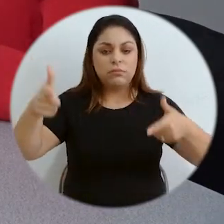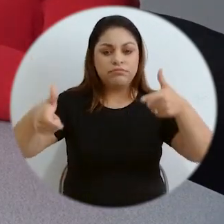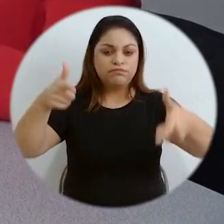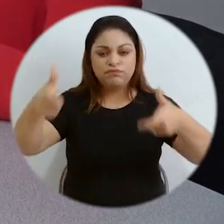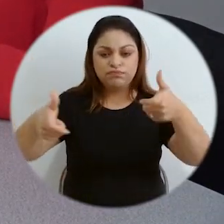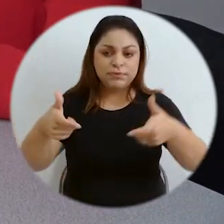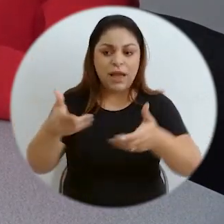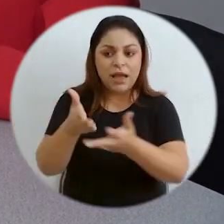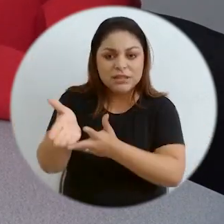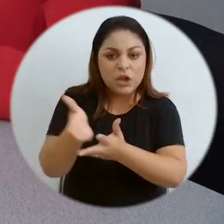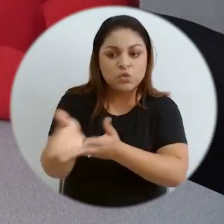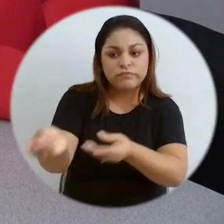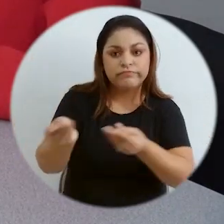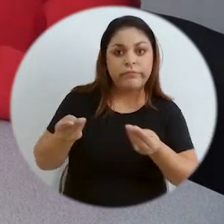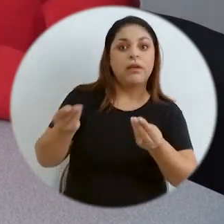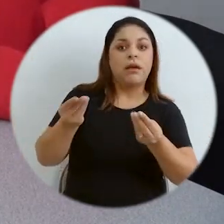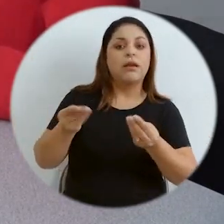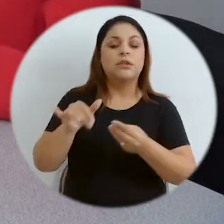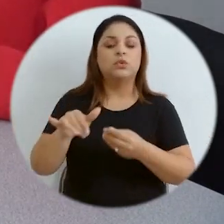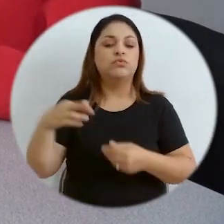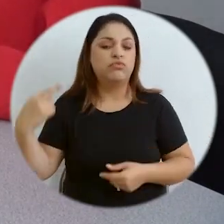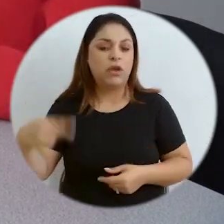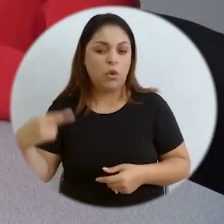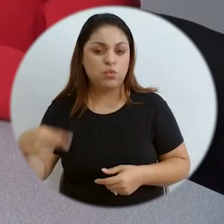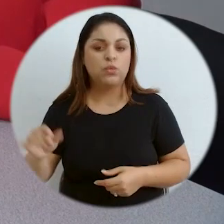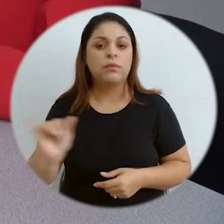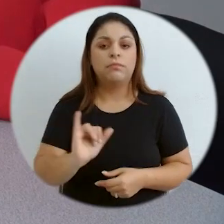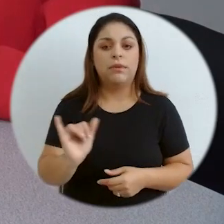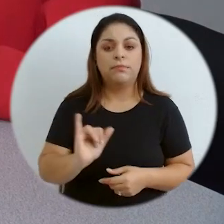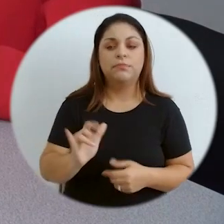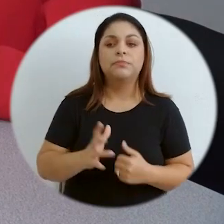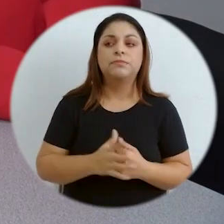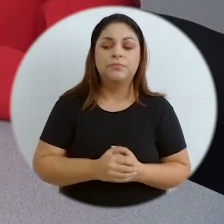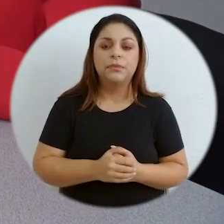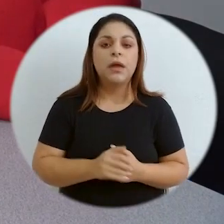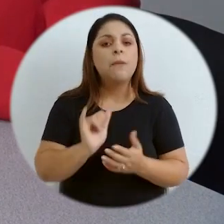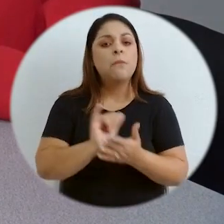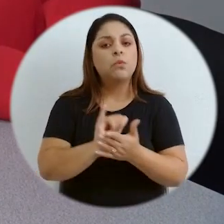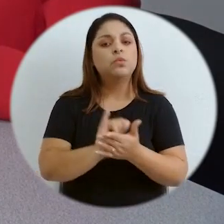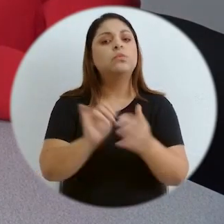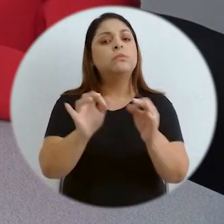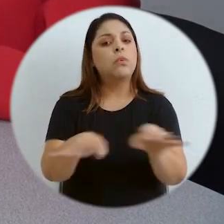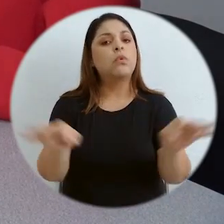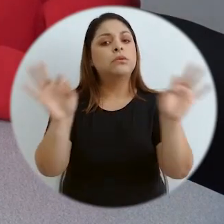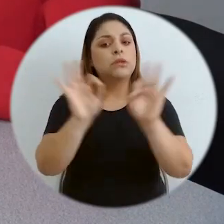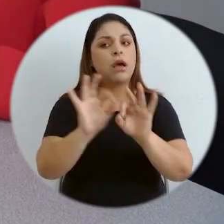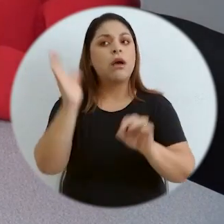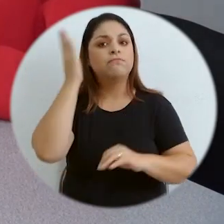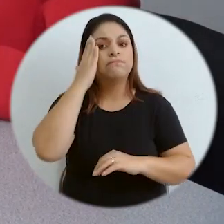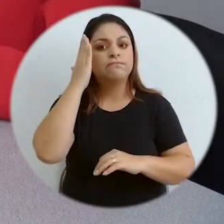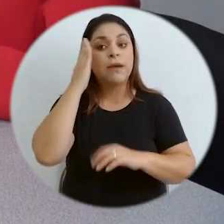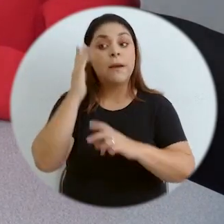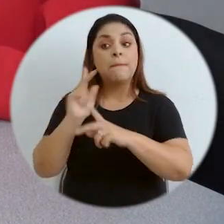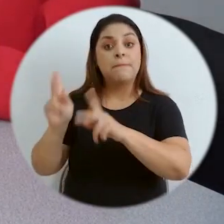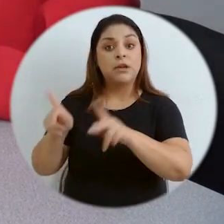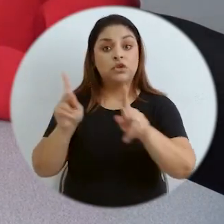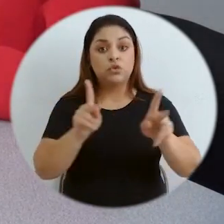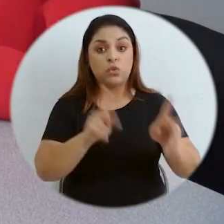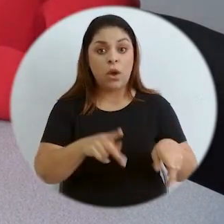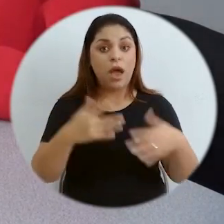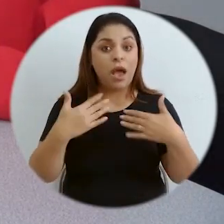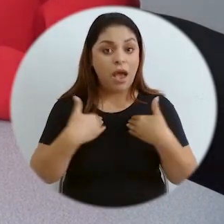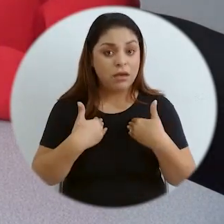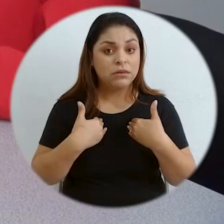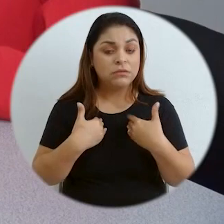armas, ¿verdad?, tienen un poco más de riesgo, Por eso es tan importante determinar si la